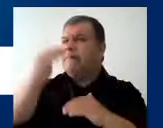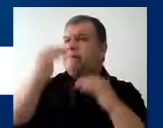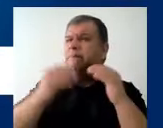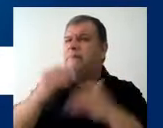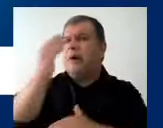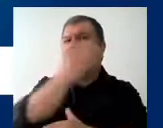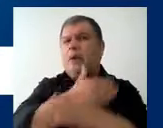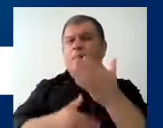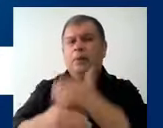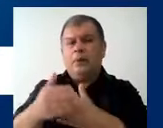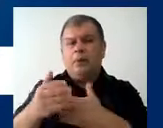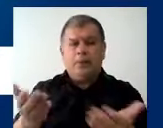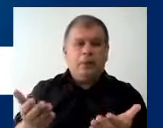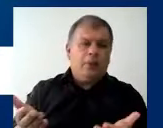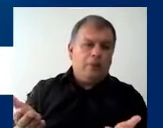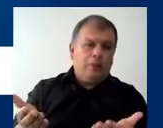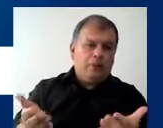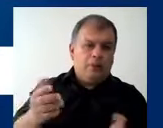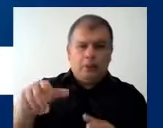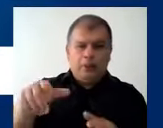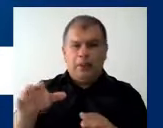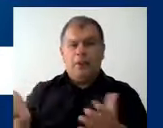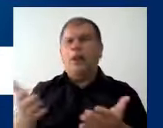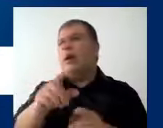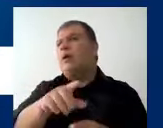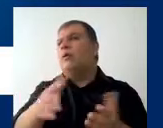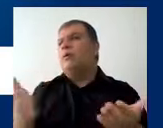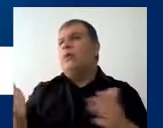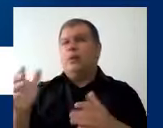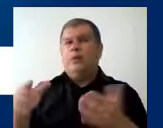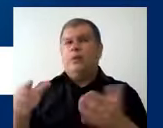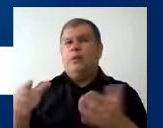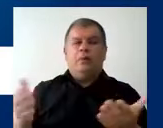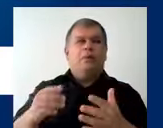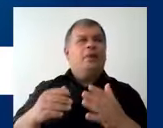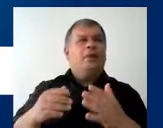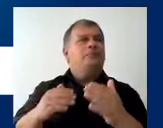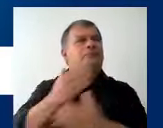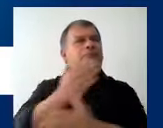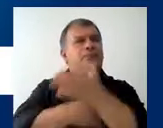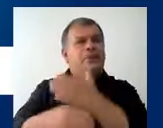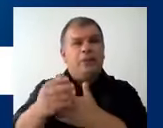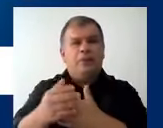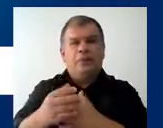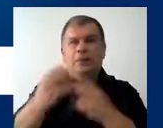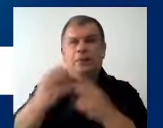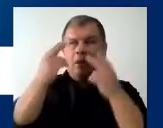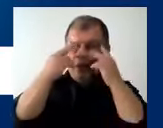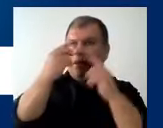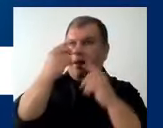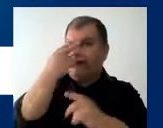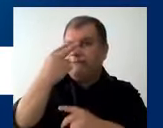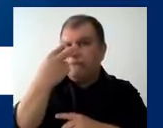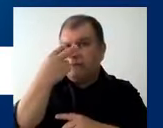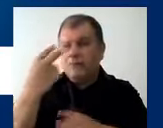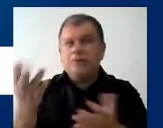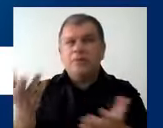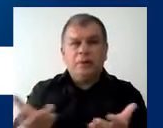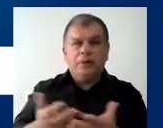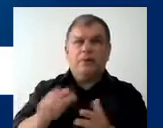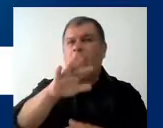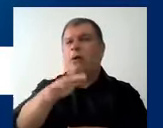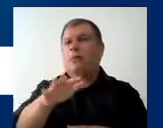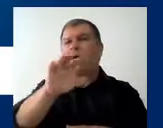mayoritaria de personas con discapacidad está en aquellas que tienen una discapacidad visual. Estamos hablando de alrededor